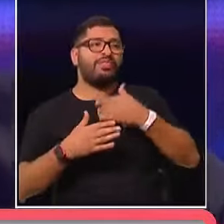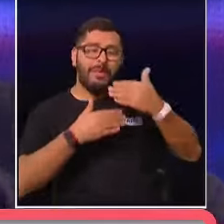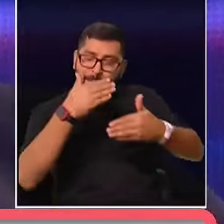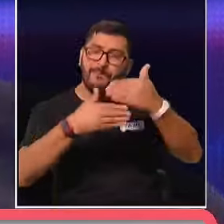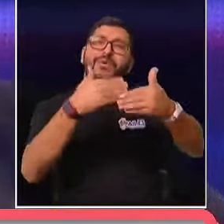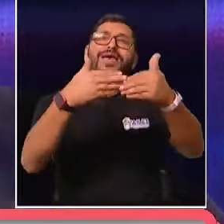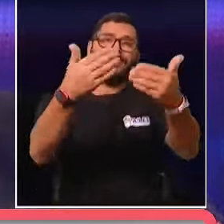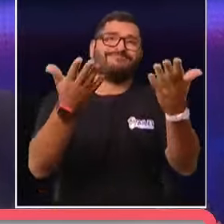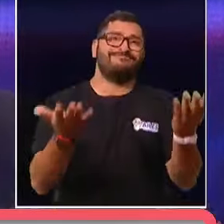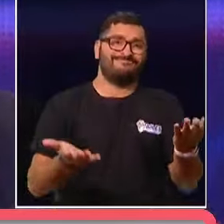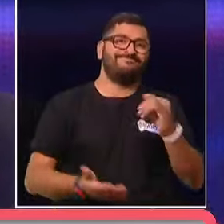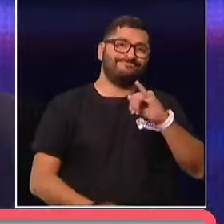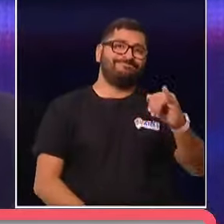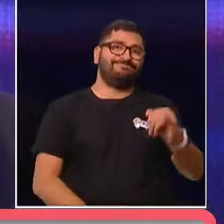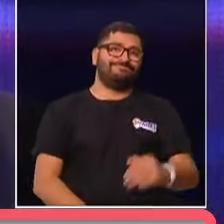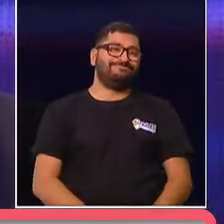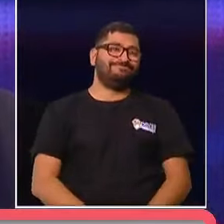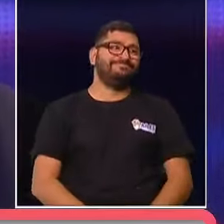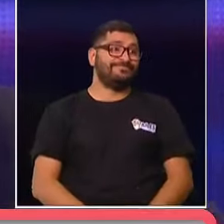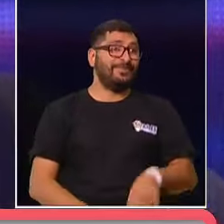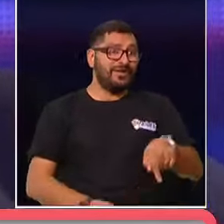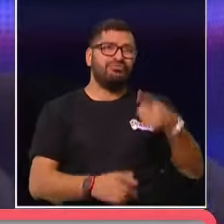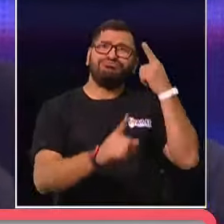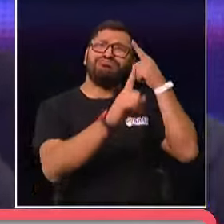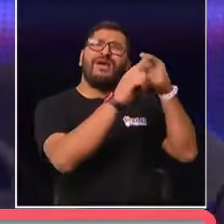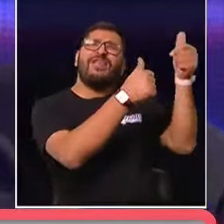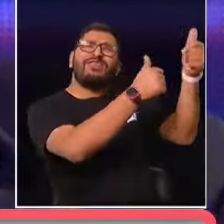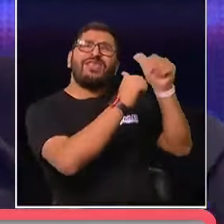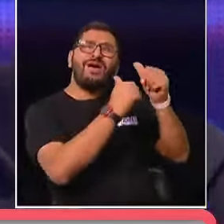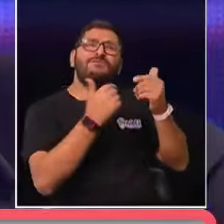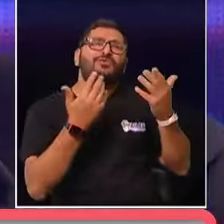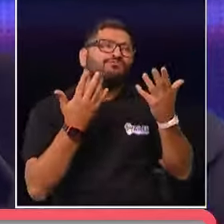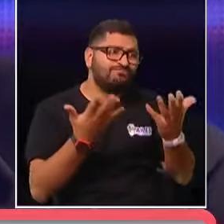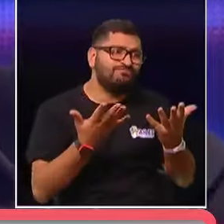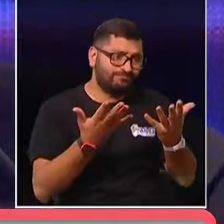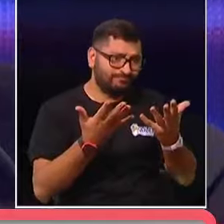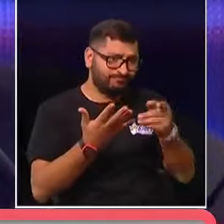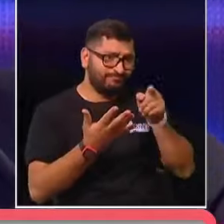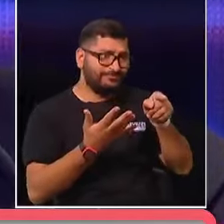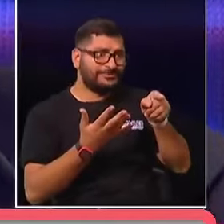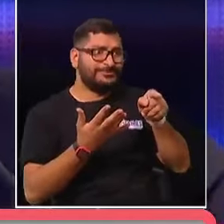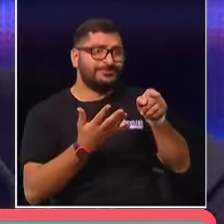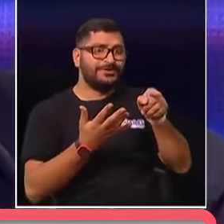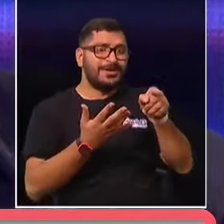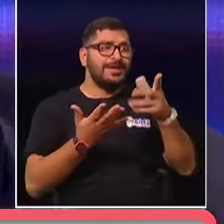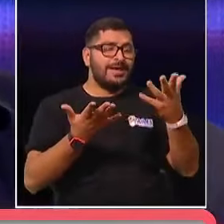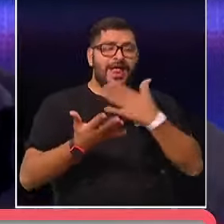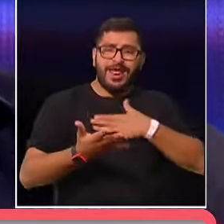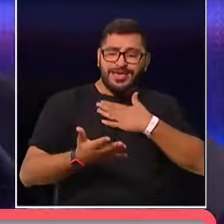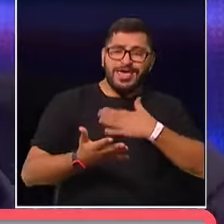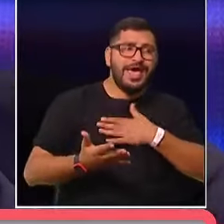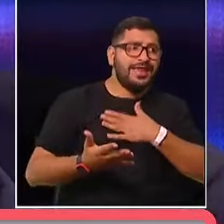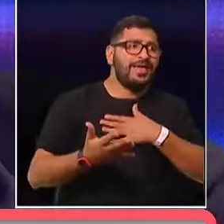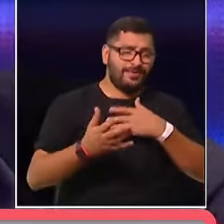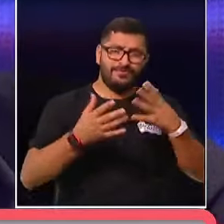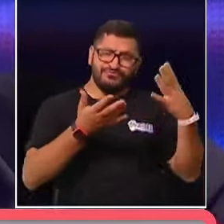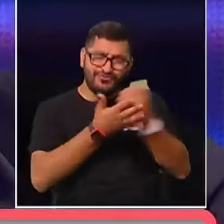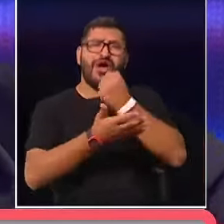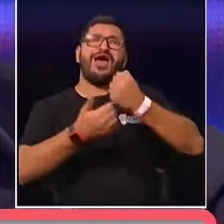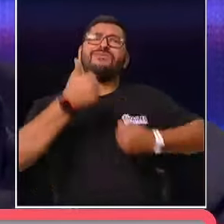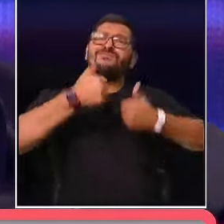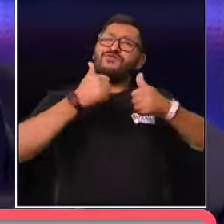Su desafío siempre de querer ser, de volar alto, de ser una profesional, le encantan los